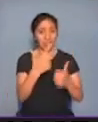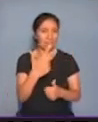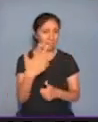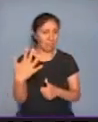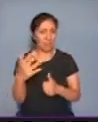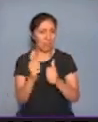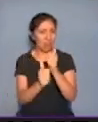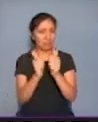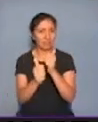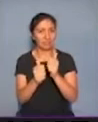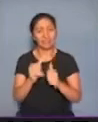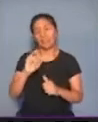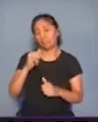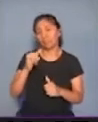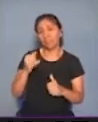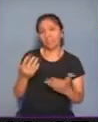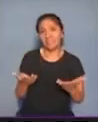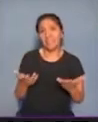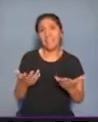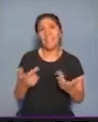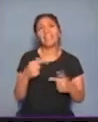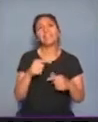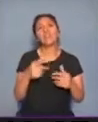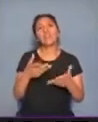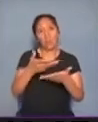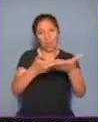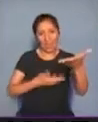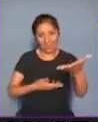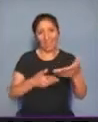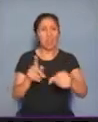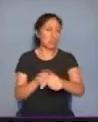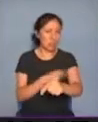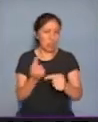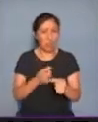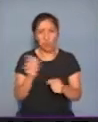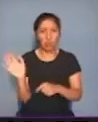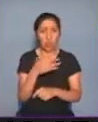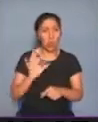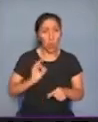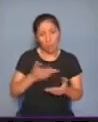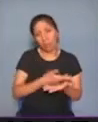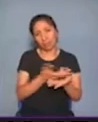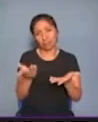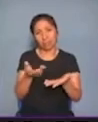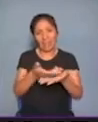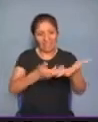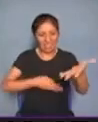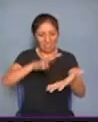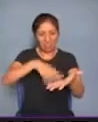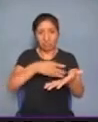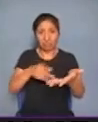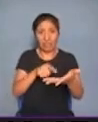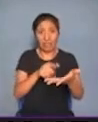es nuestro lema del calendario solidario que largamos todos los años en la asociación todos juntos